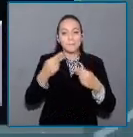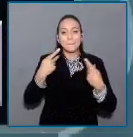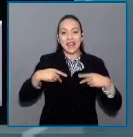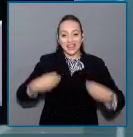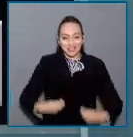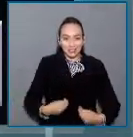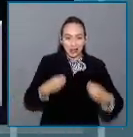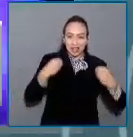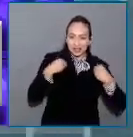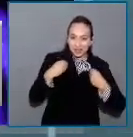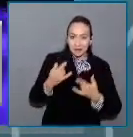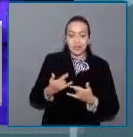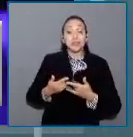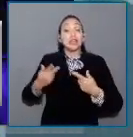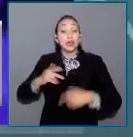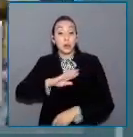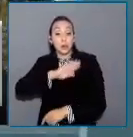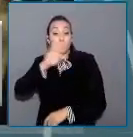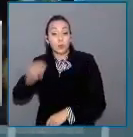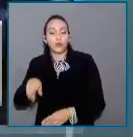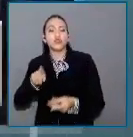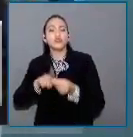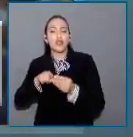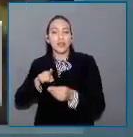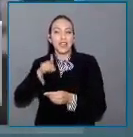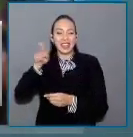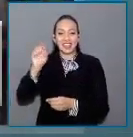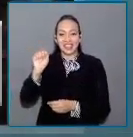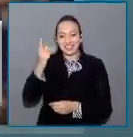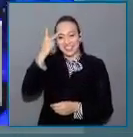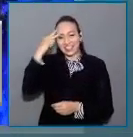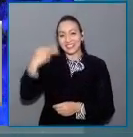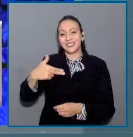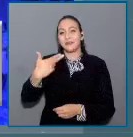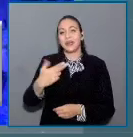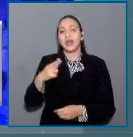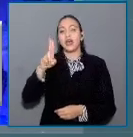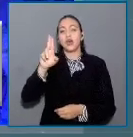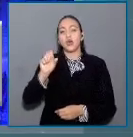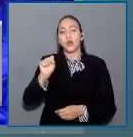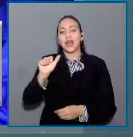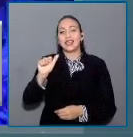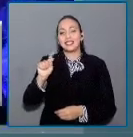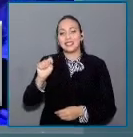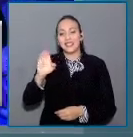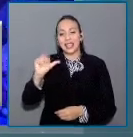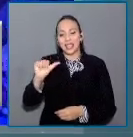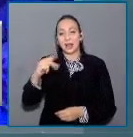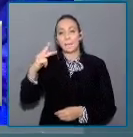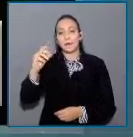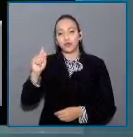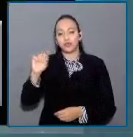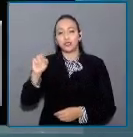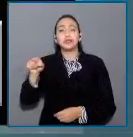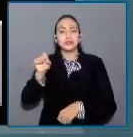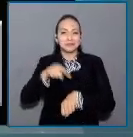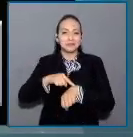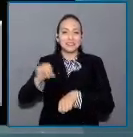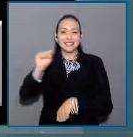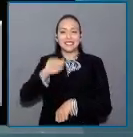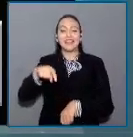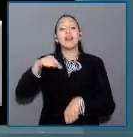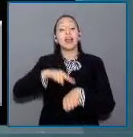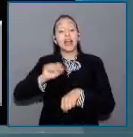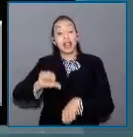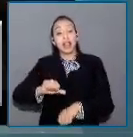como se vive en la Huasteca Potosina, con el documental El Chantolo, el sábado a las 11 horas y el domingo a